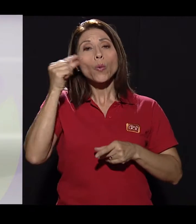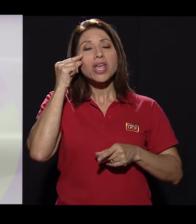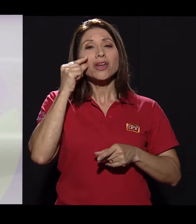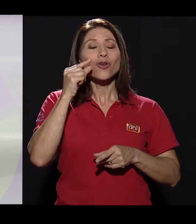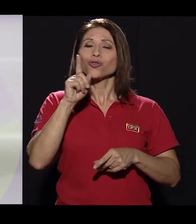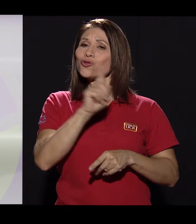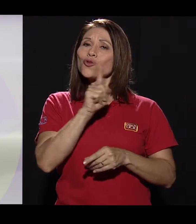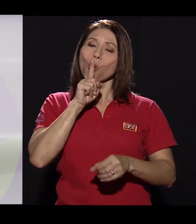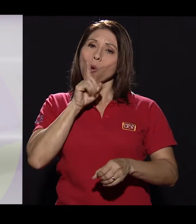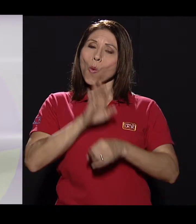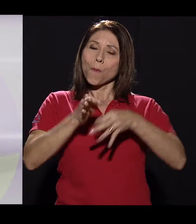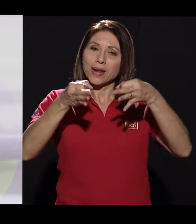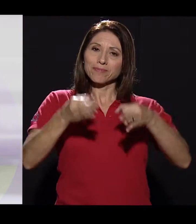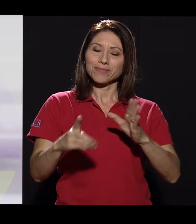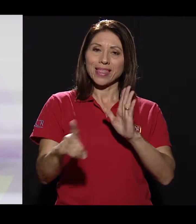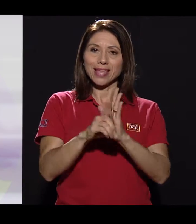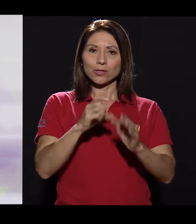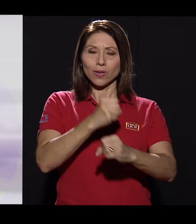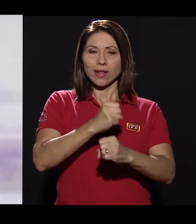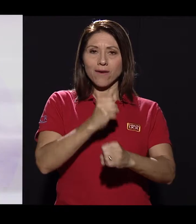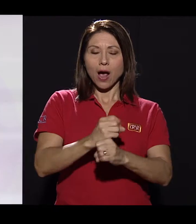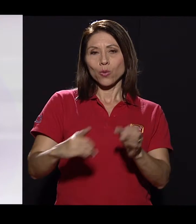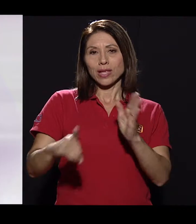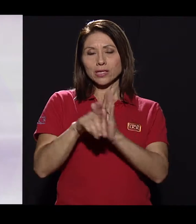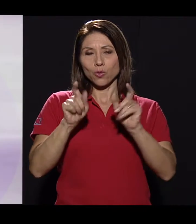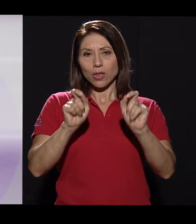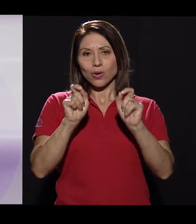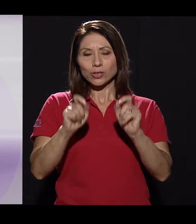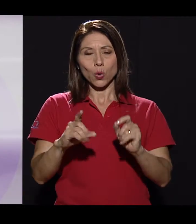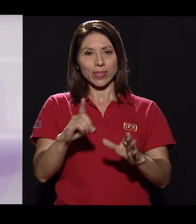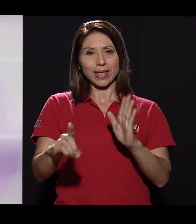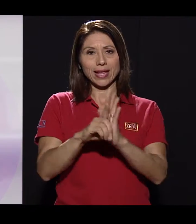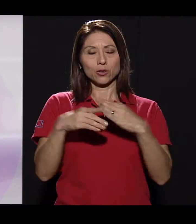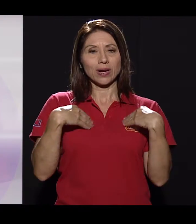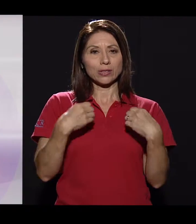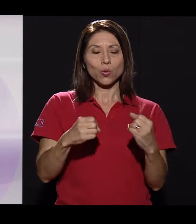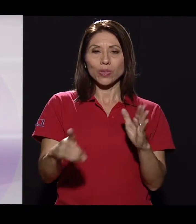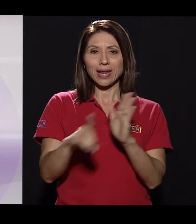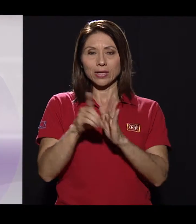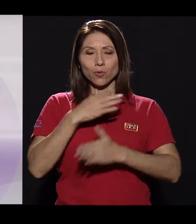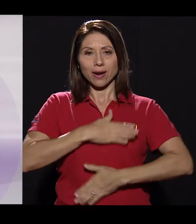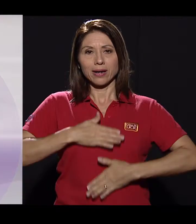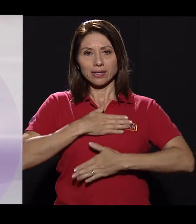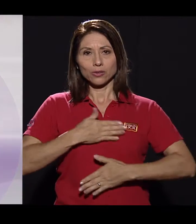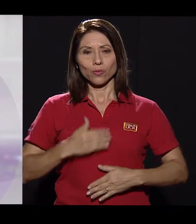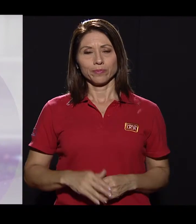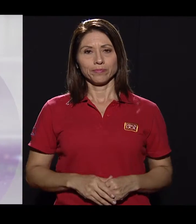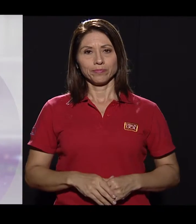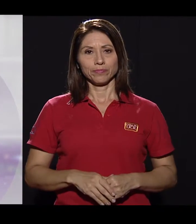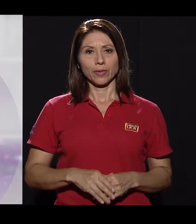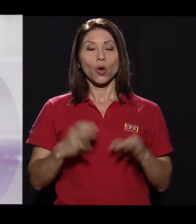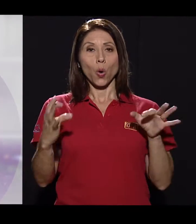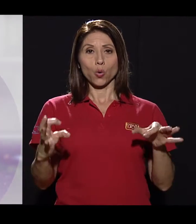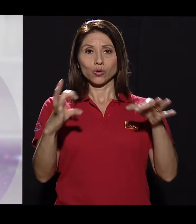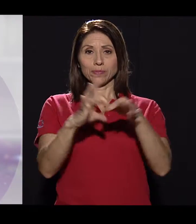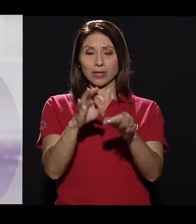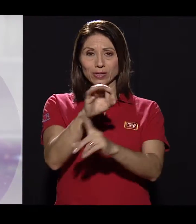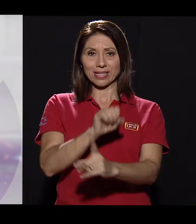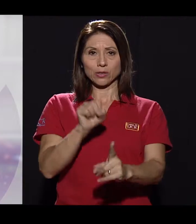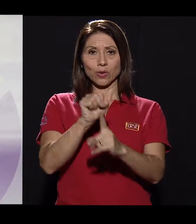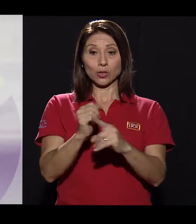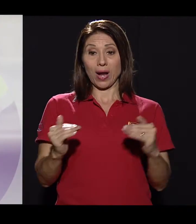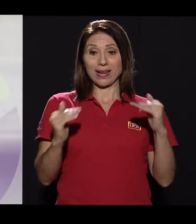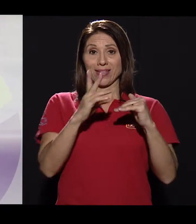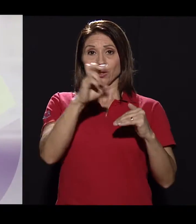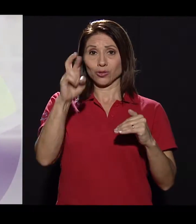en garantizar a estas personas el derecho al trabajo, la educación, la salud, la recreación, entre otros. Respecto a